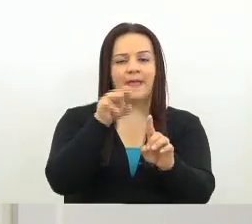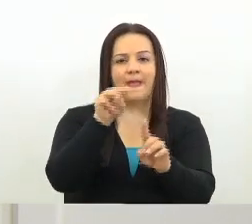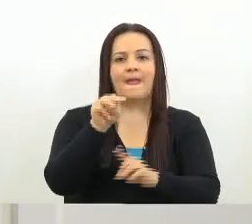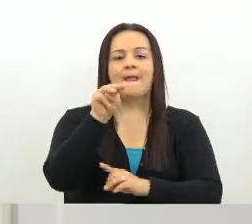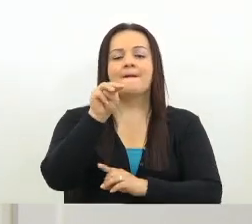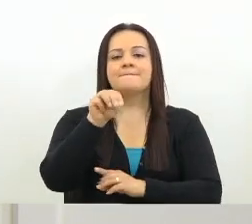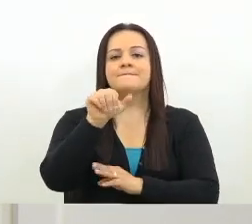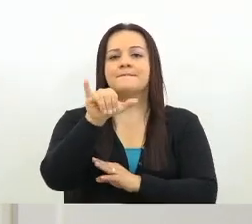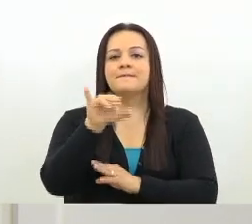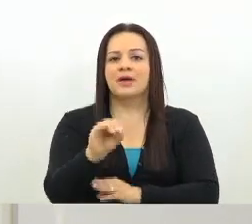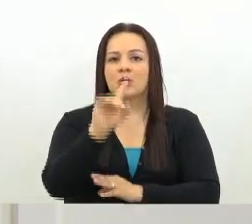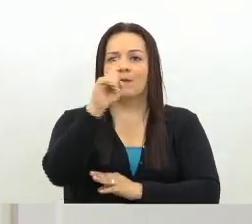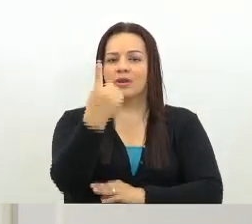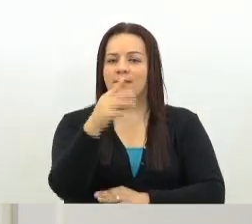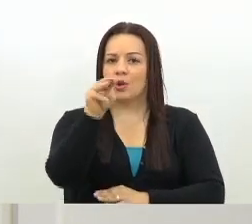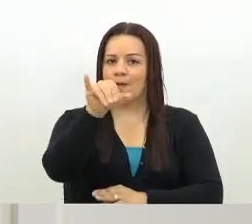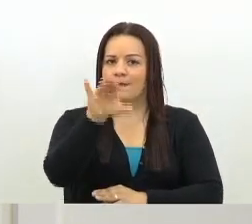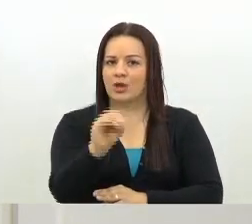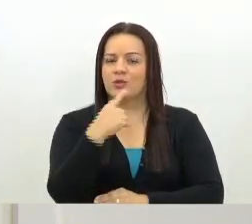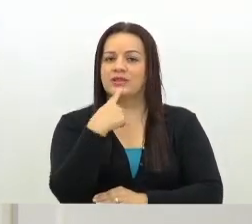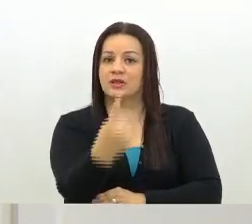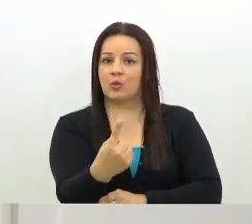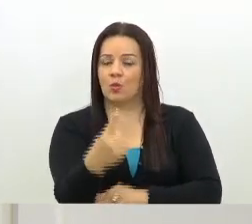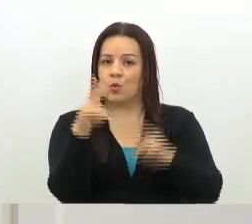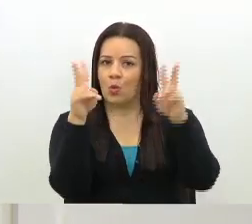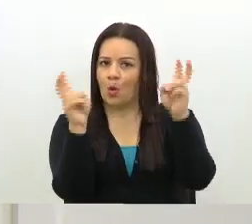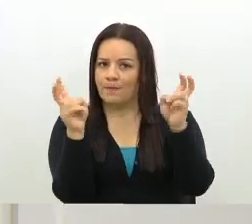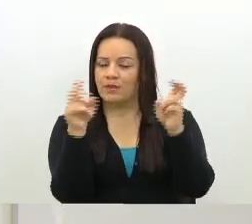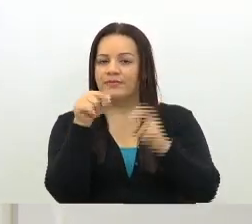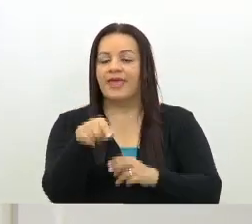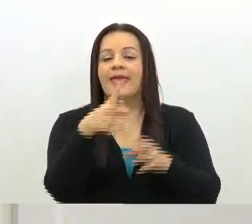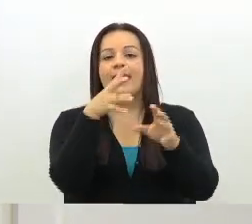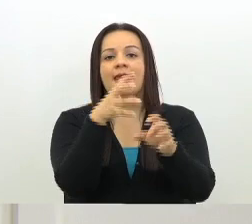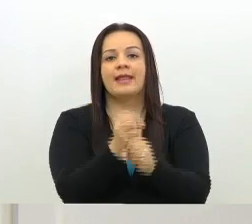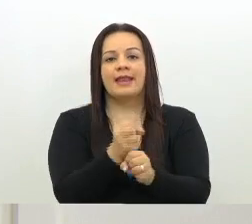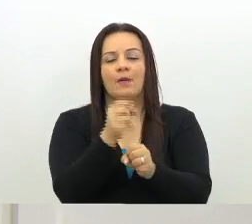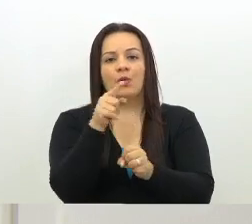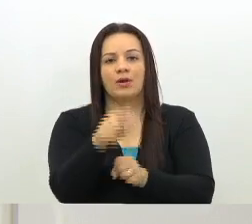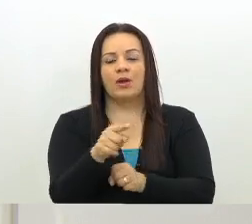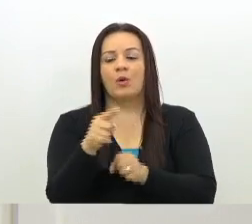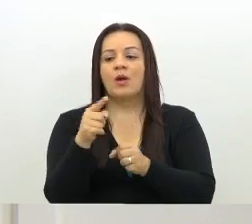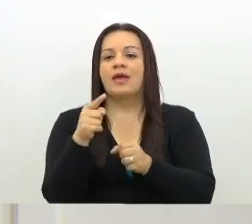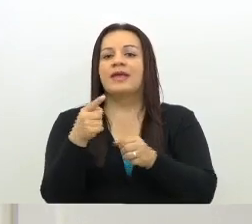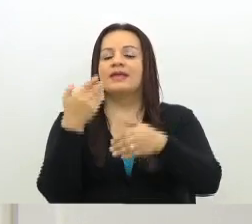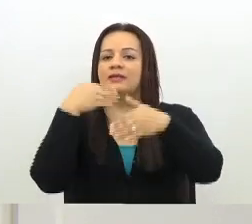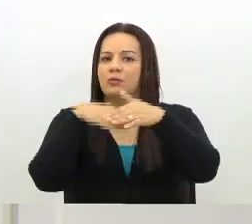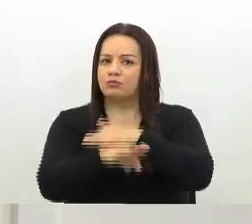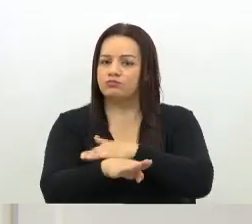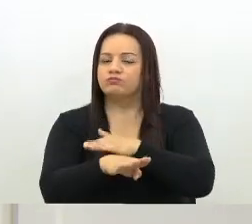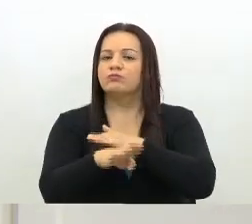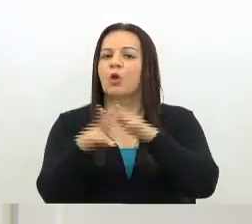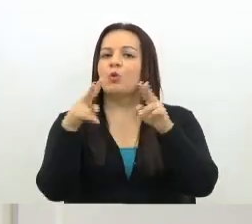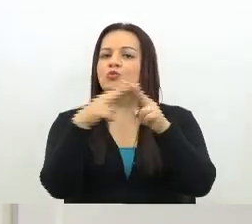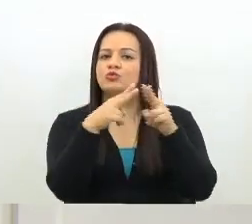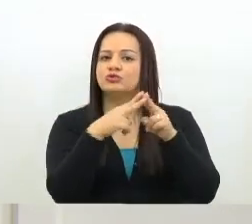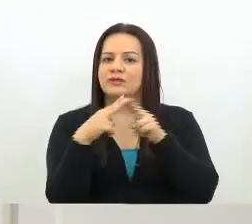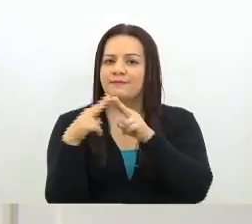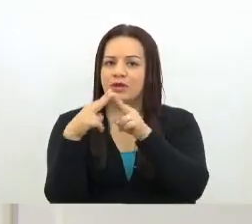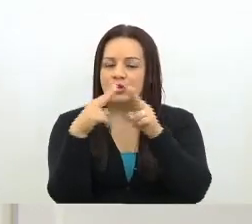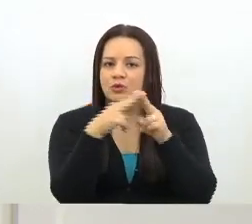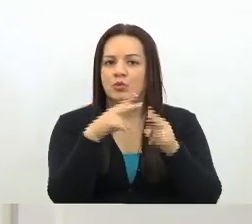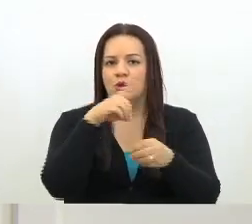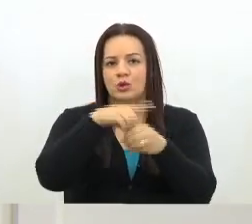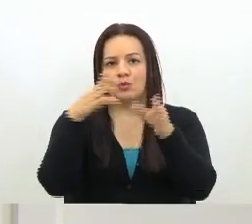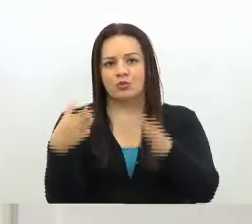Dijo, comillas: ha sido ya elaborado y sometida en días pasados a conocimiento de los señores diputados